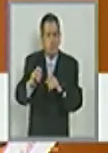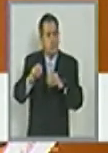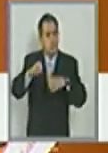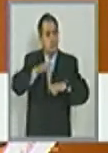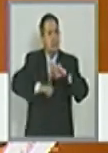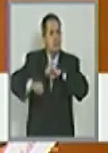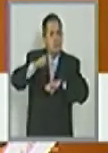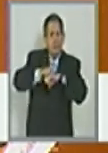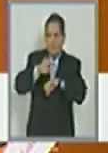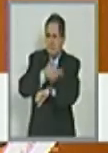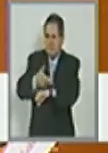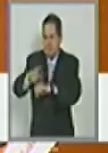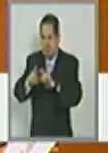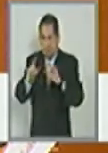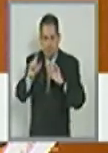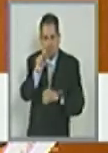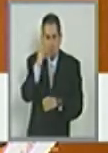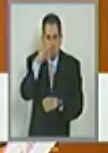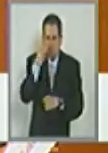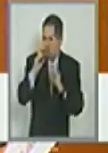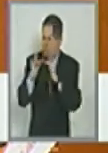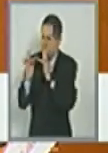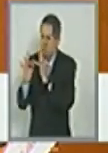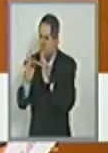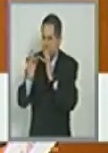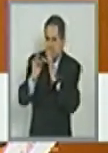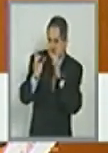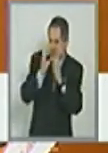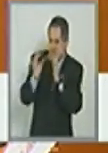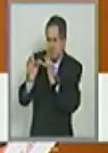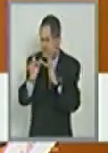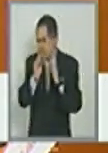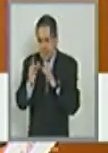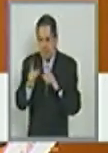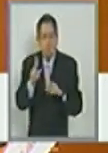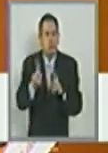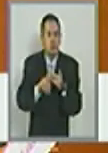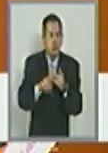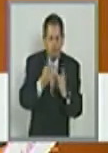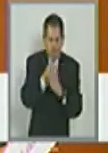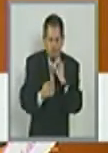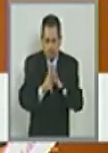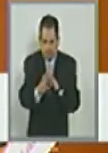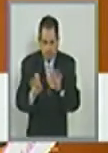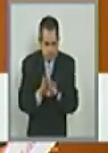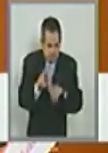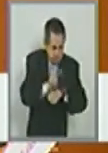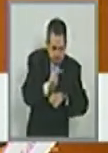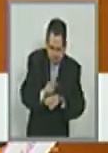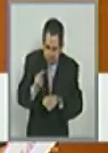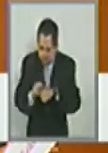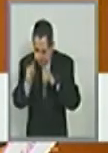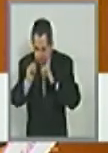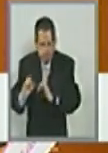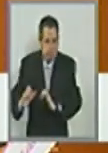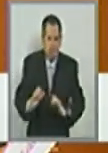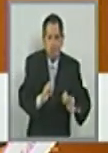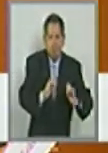consular, mantenerse las 24 horas en contacto y en presencia de los centros de detención y en los distintos